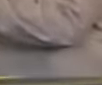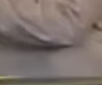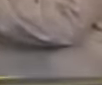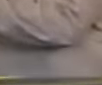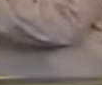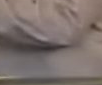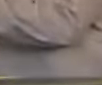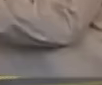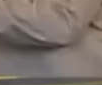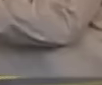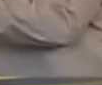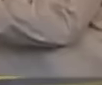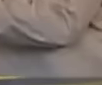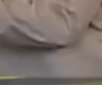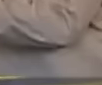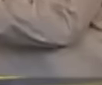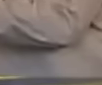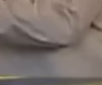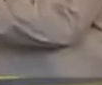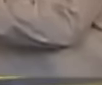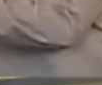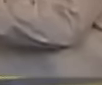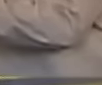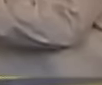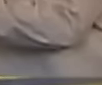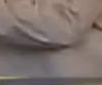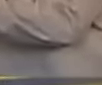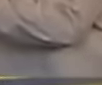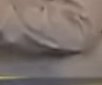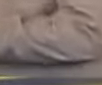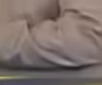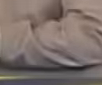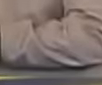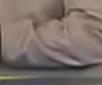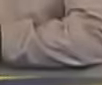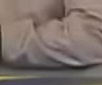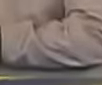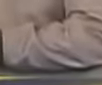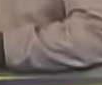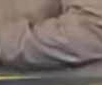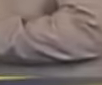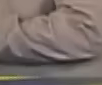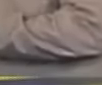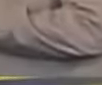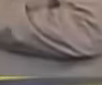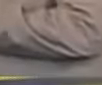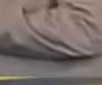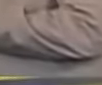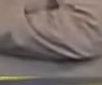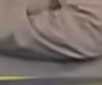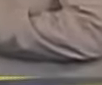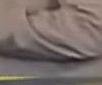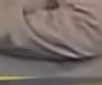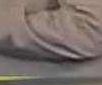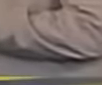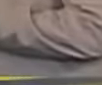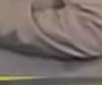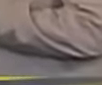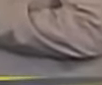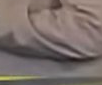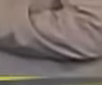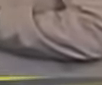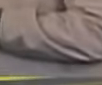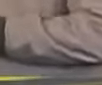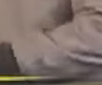sentido, al menos 8 alcaldes opositores han manifestado en los últimos días su disposición de sumarse